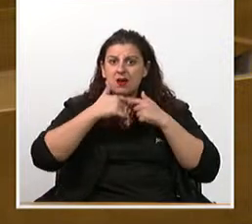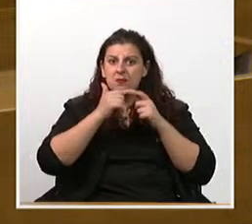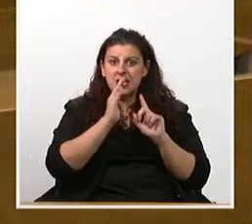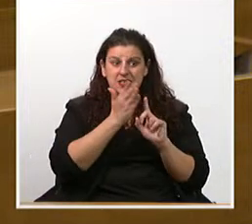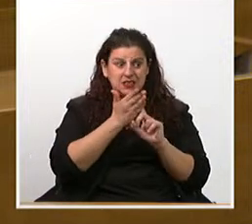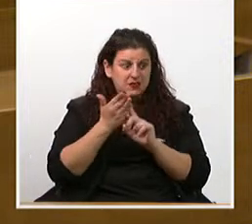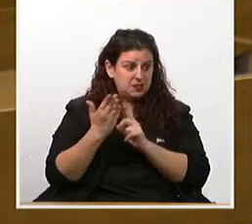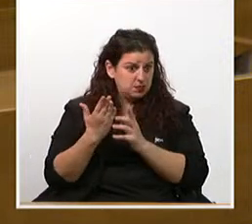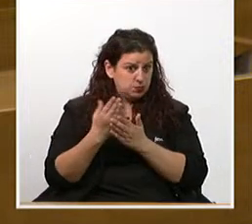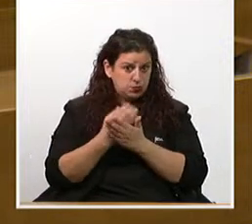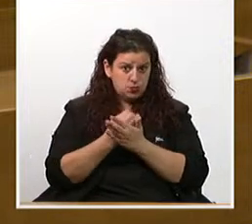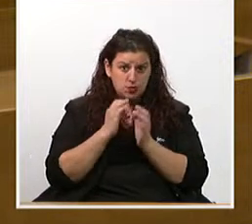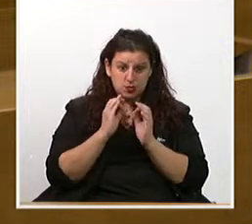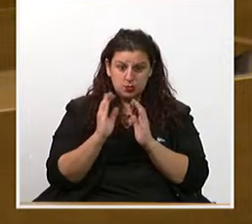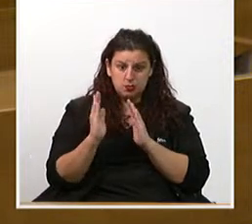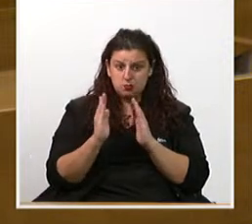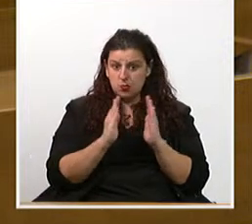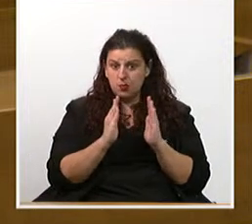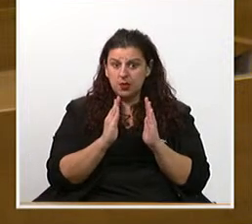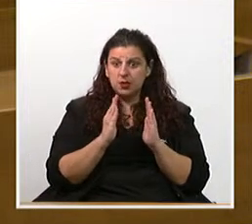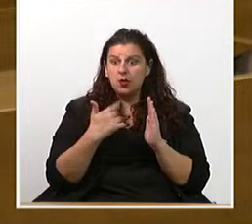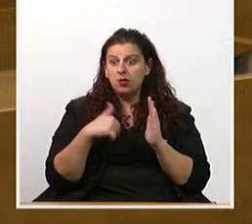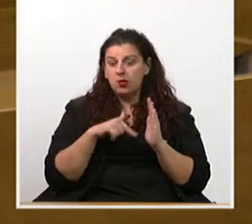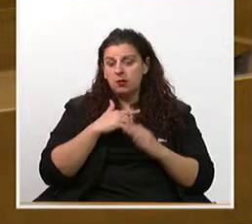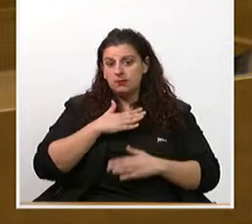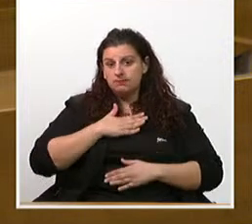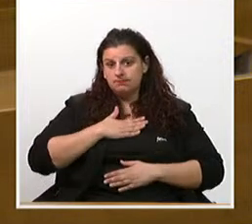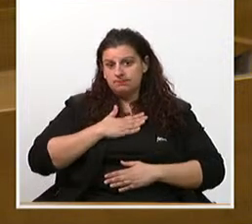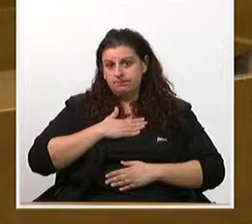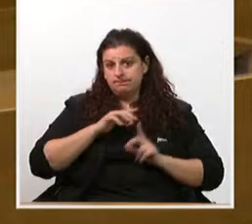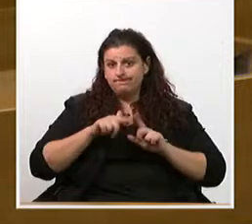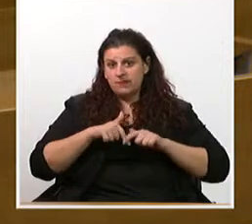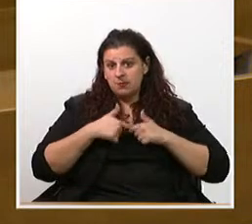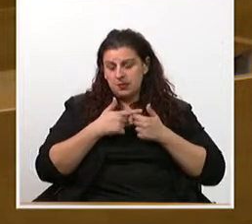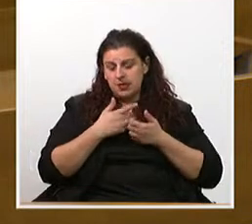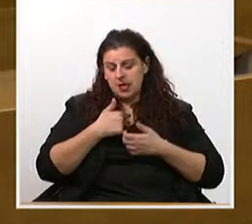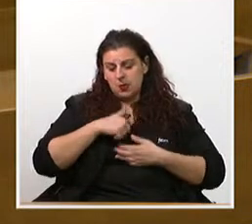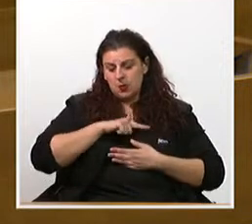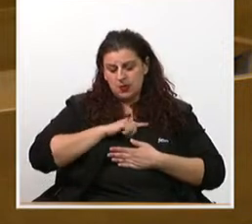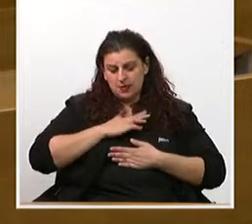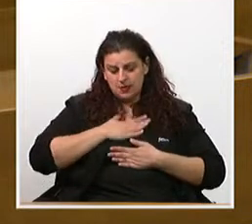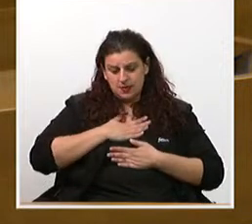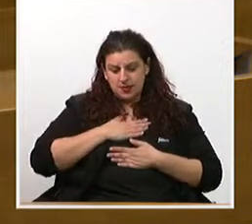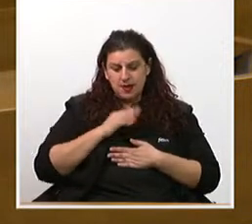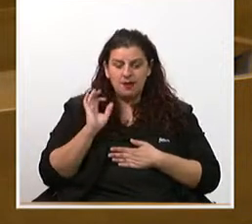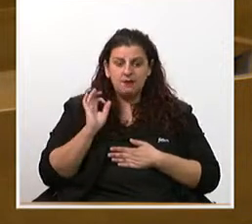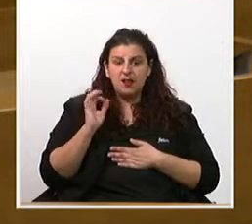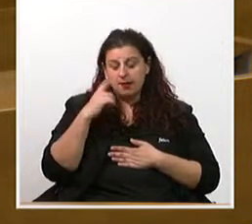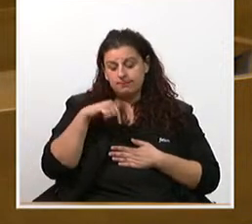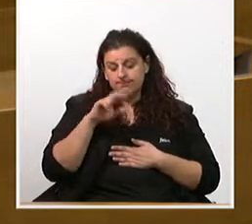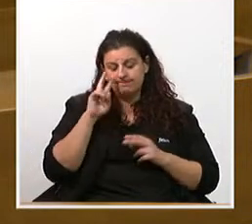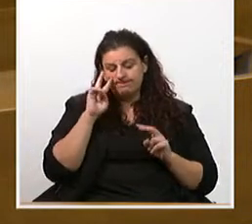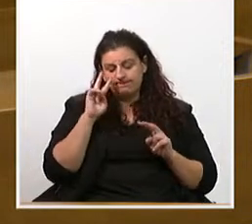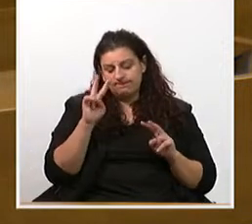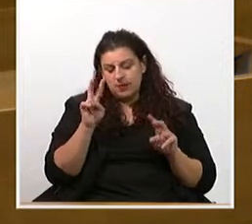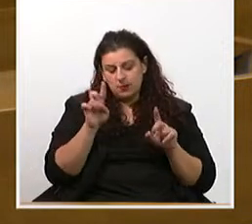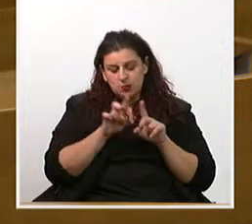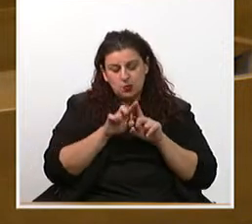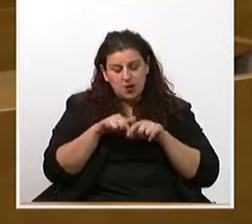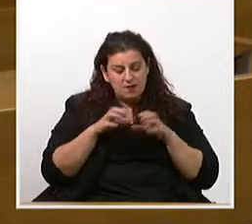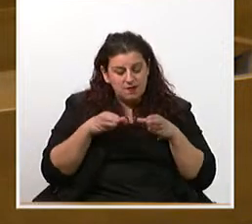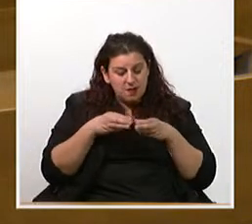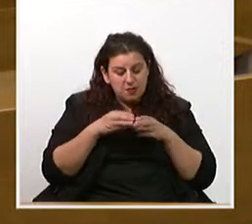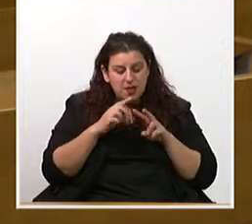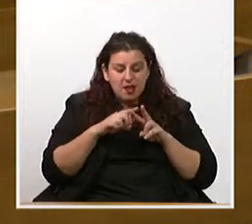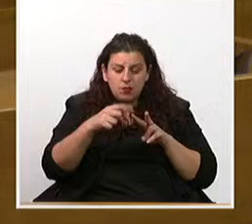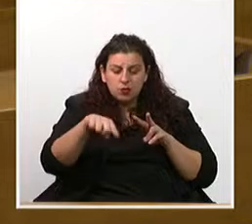en estos momentos son nuestras propias familias desde luego así lo consideramos desde la familia de vox